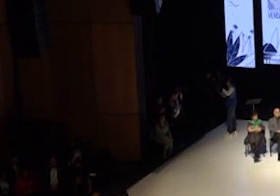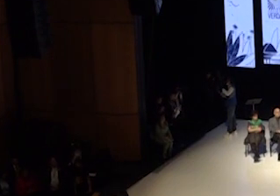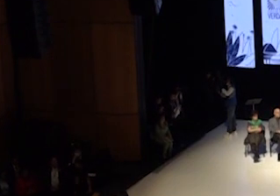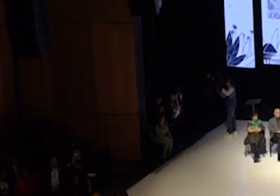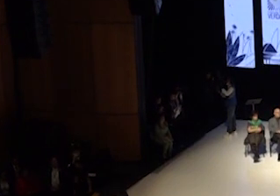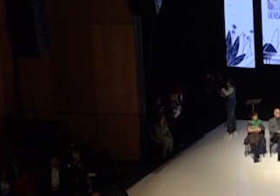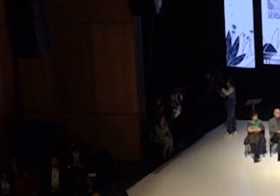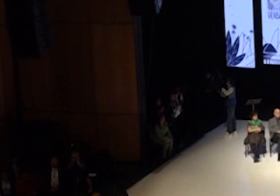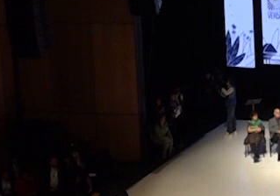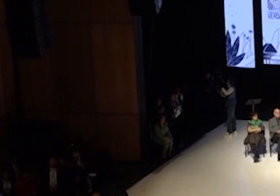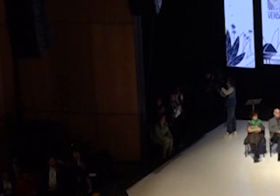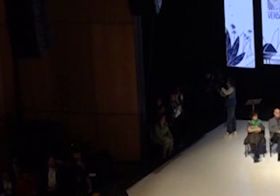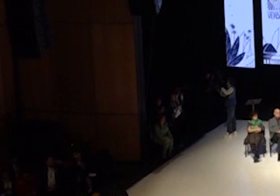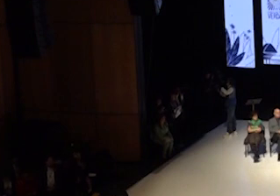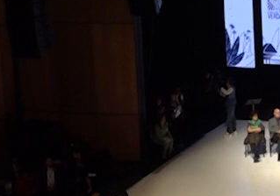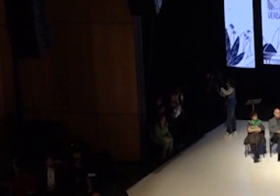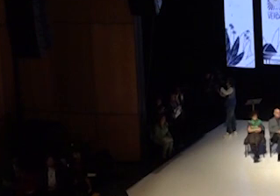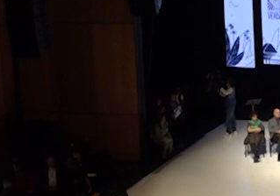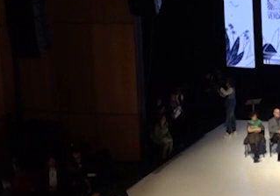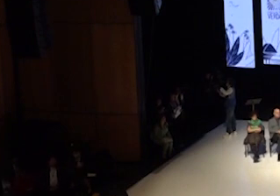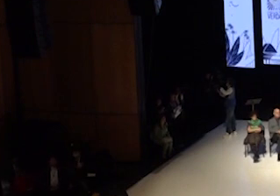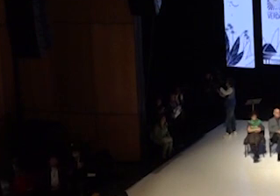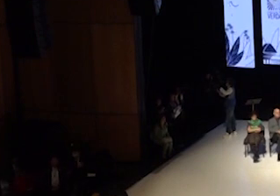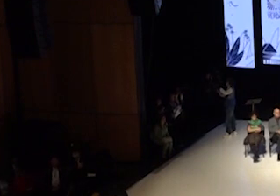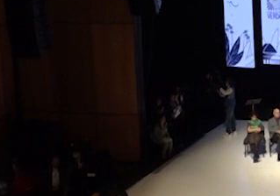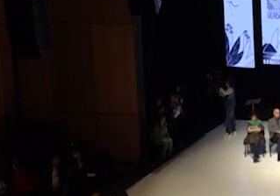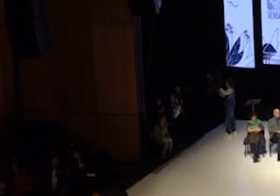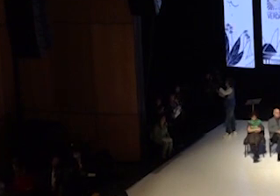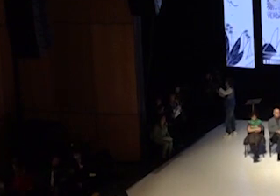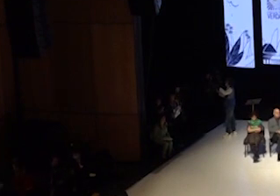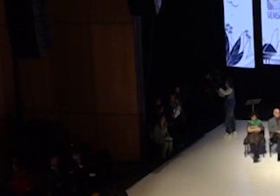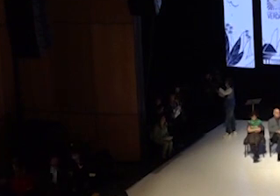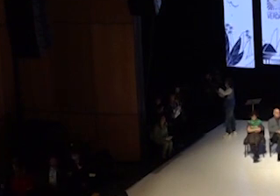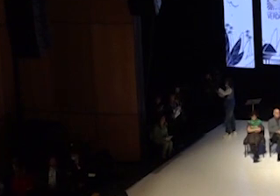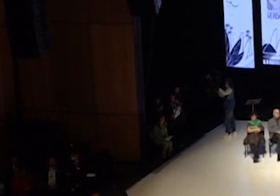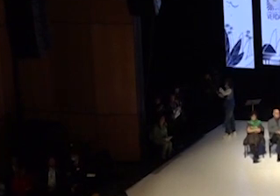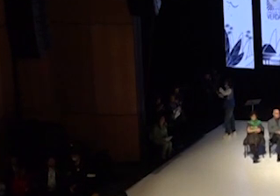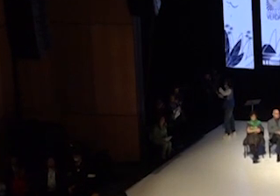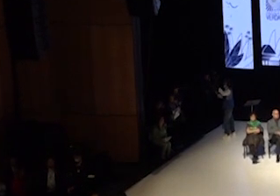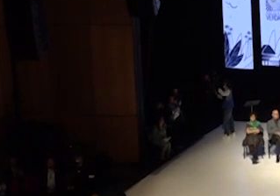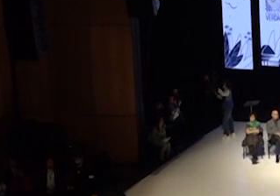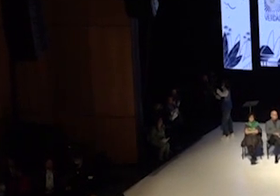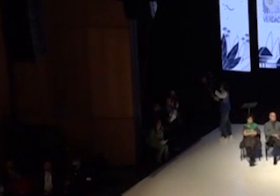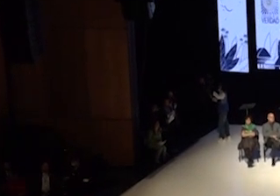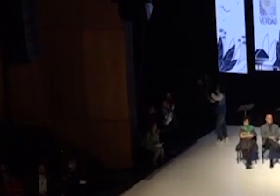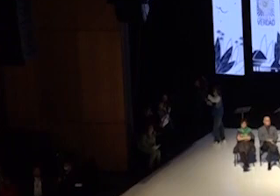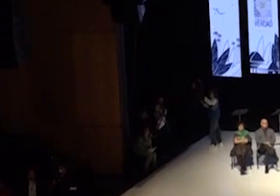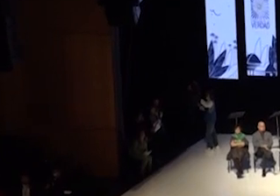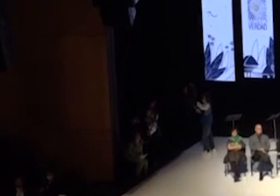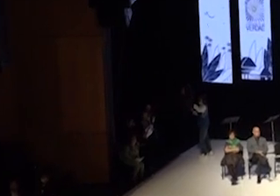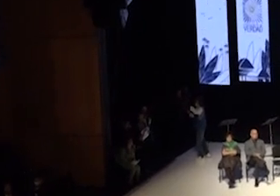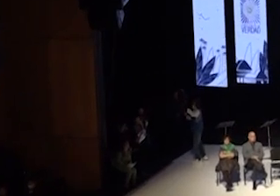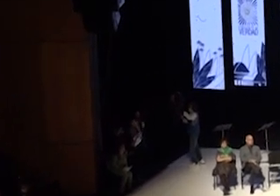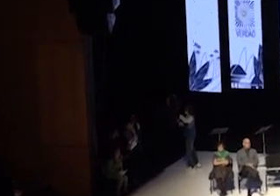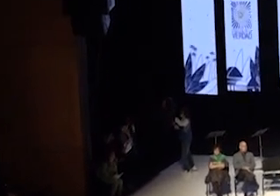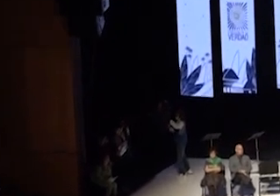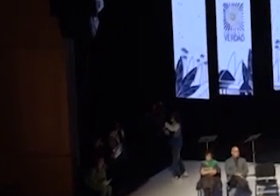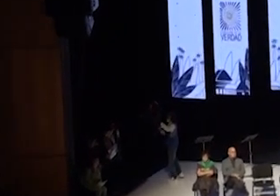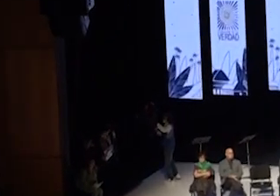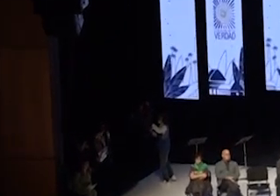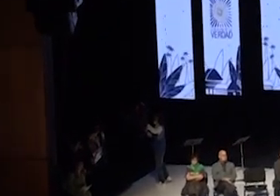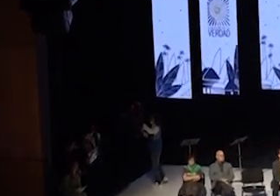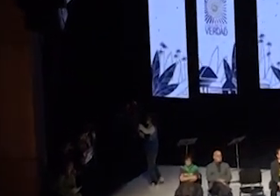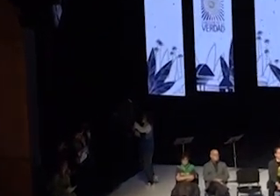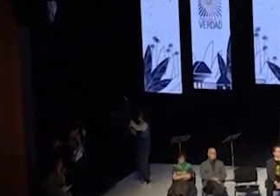encuentros personales y colectivos, en las casas de la verdad, en el exilio, y particularmente a las